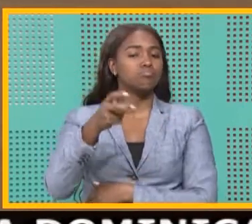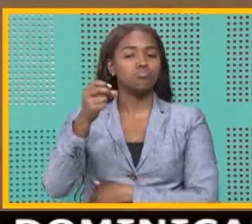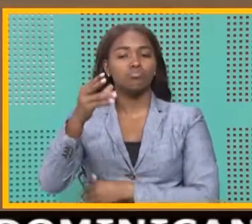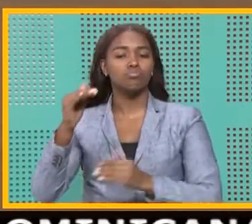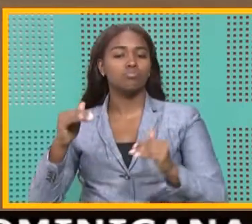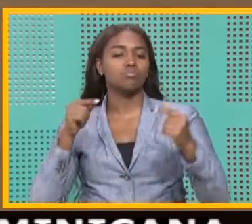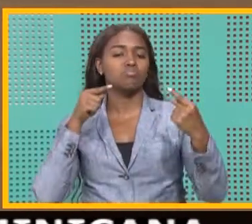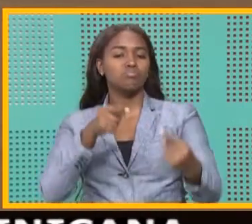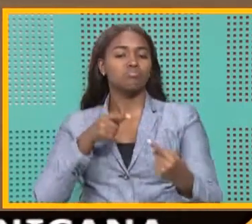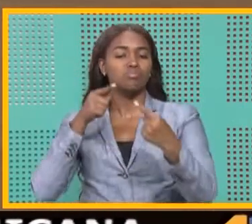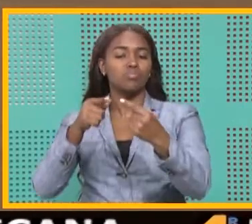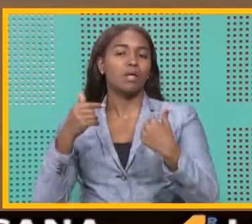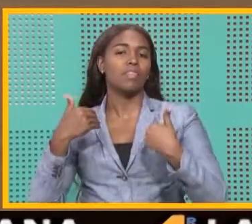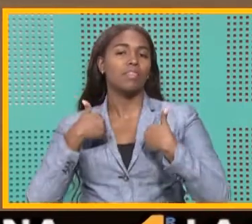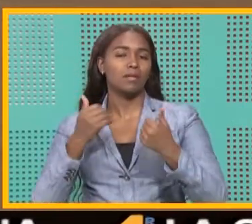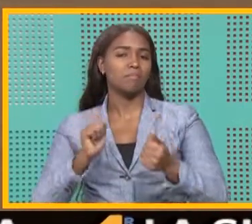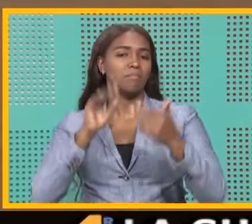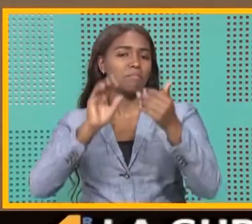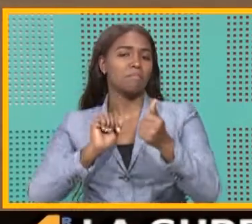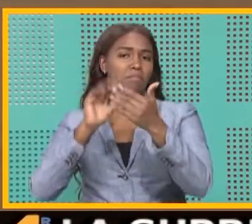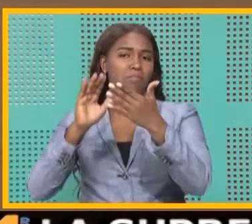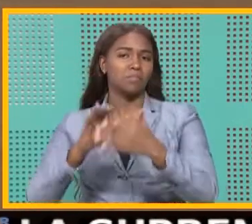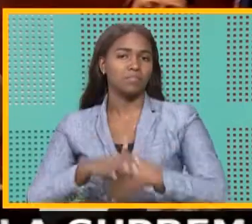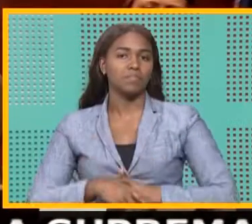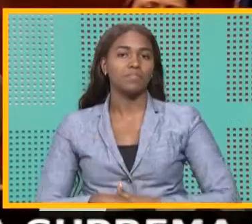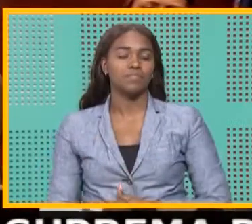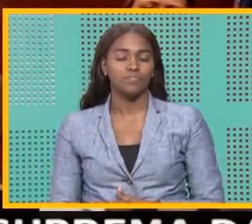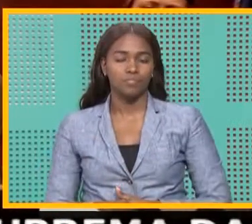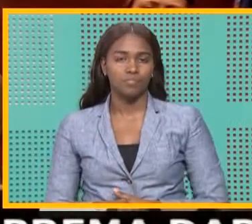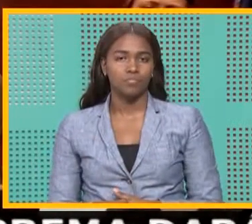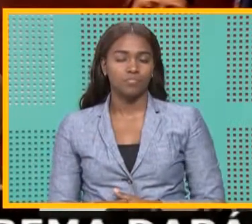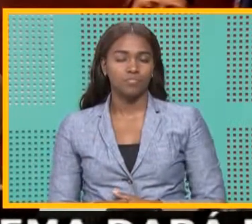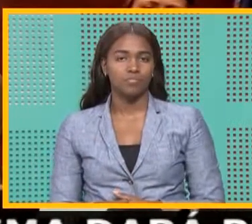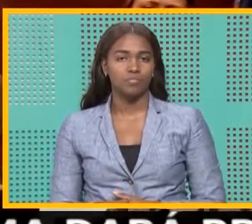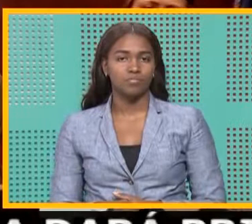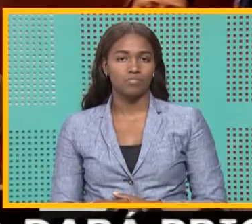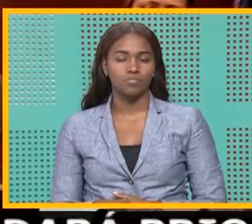que se presentan. Veamos los detalles. Hoy día,